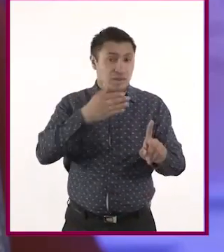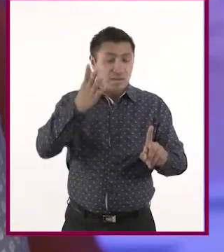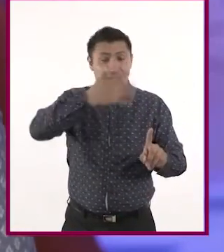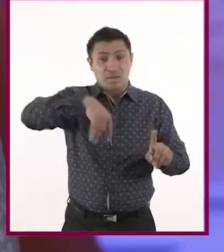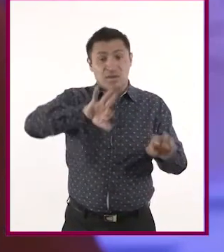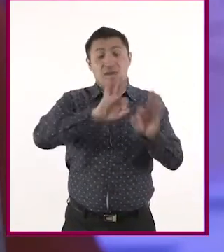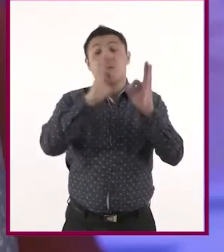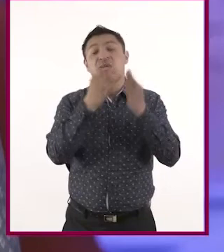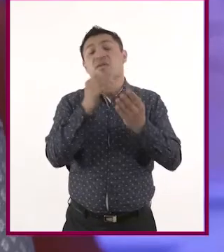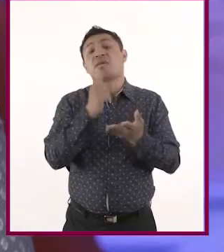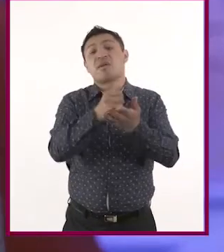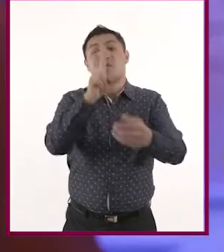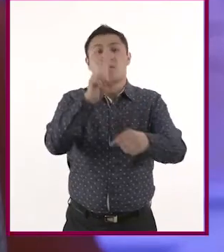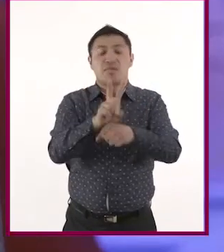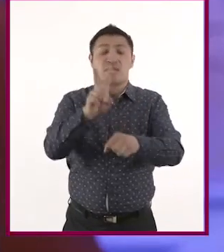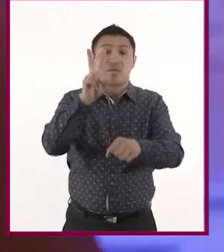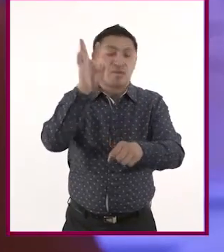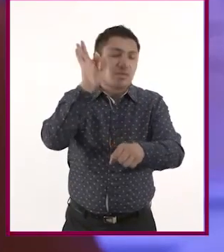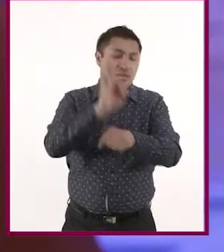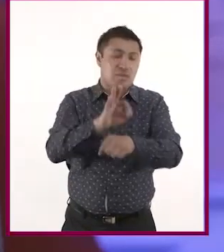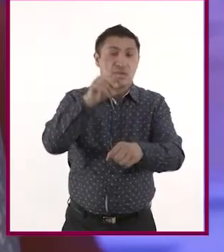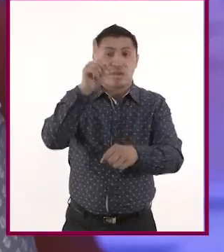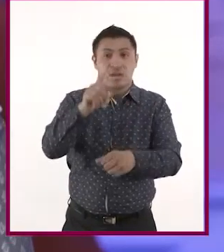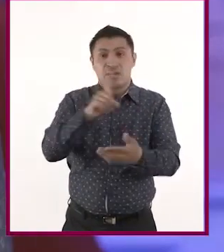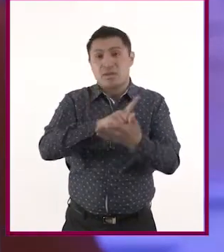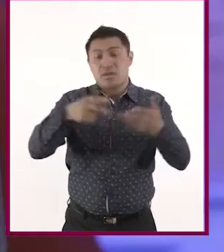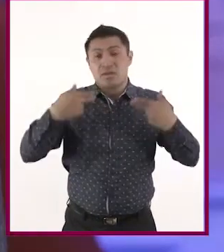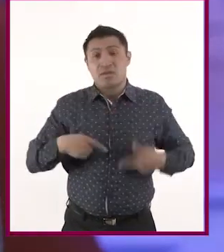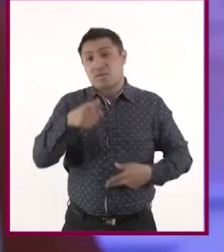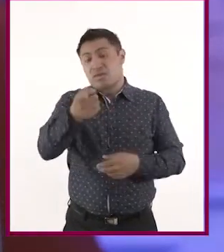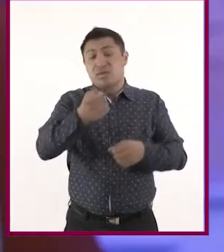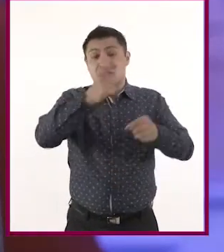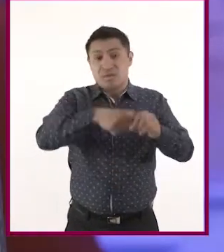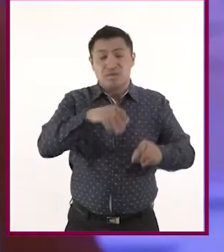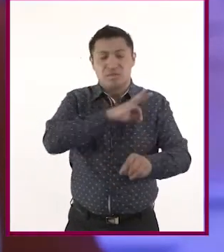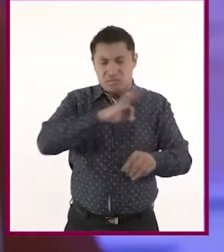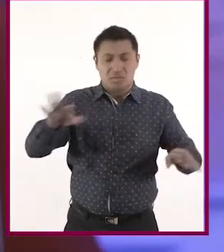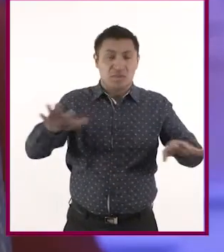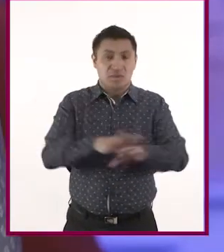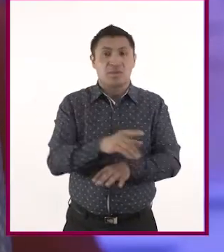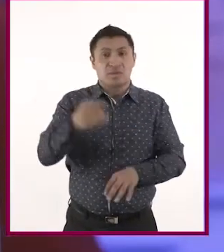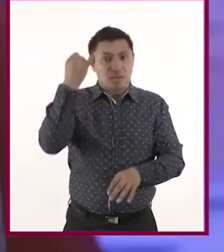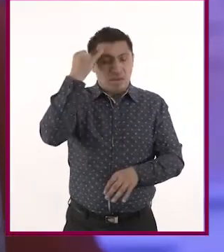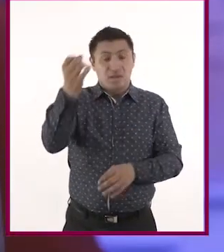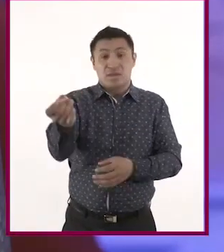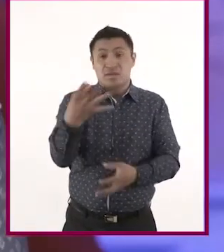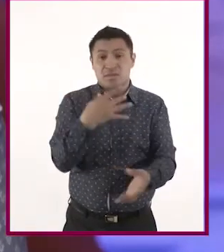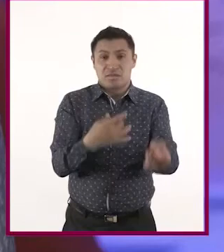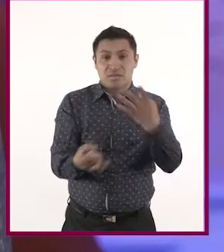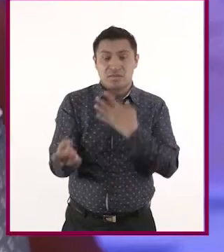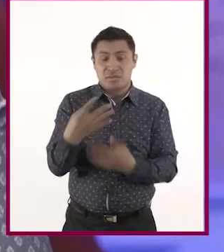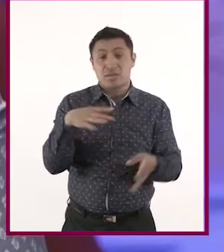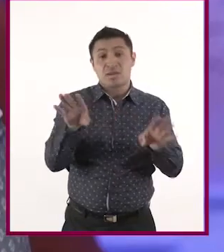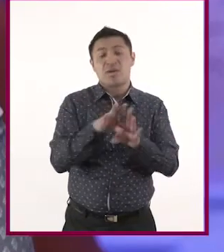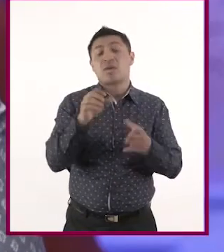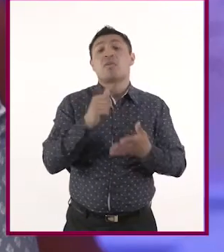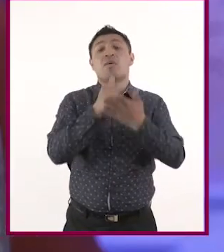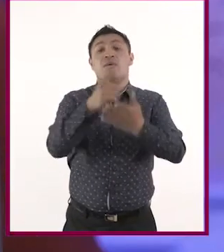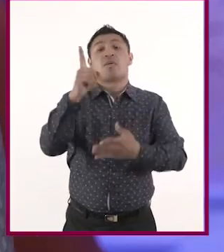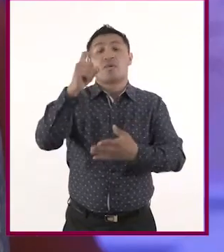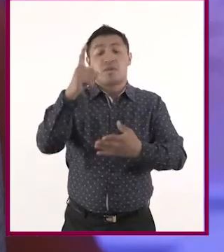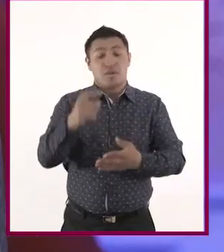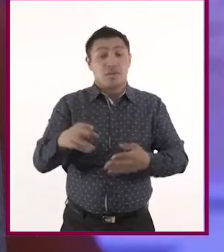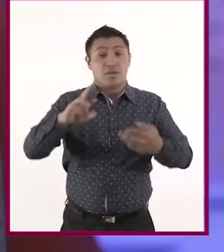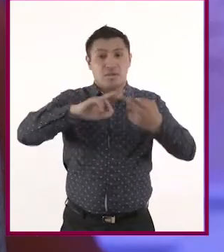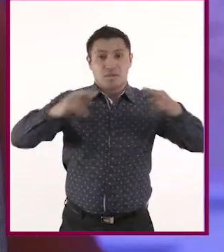alternativas y defendiendo el agua como derecho humano. ¡Súmate! Es posible hacer un cambio. Mándanos tus ideas y propuestas. ¿Cómo podemos contribuir a que el agua